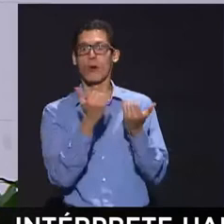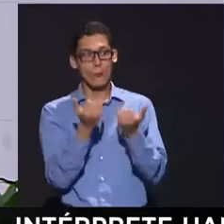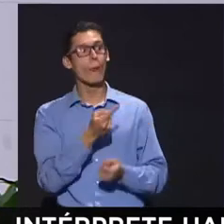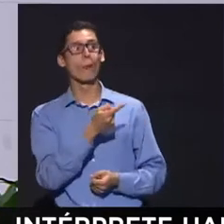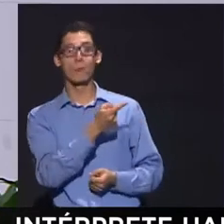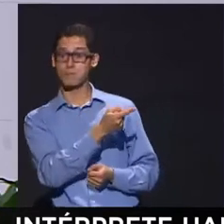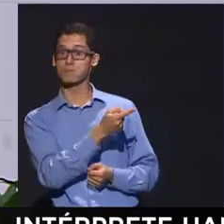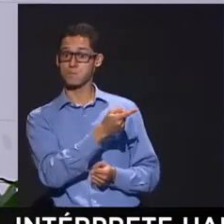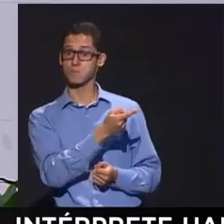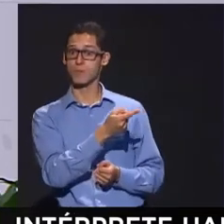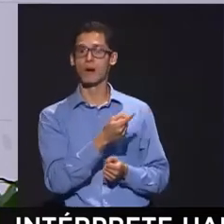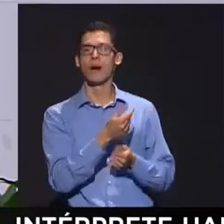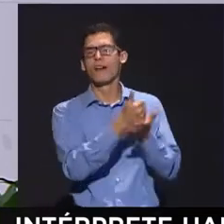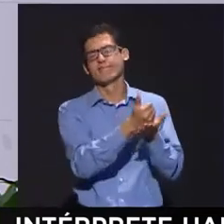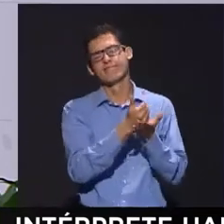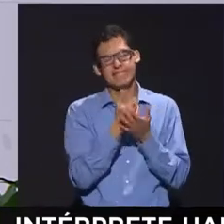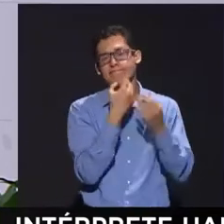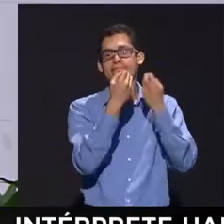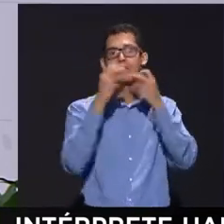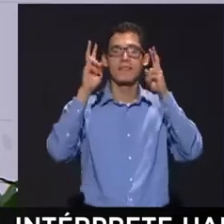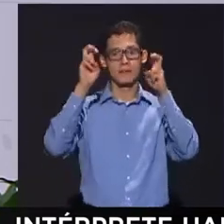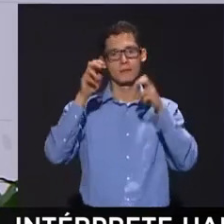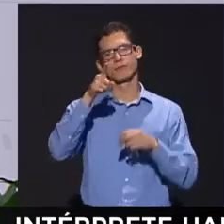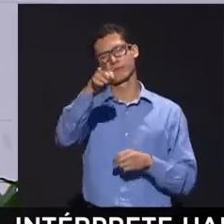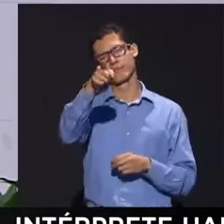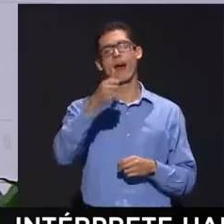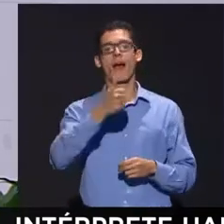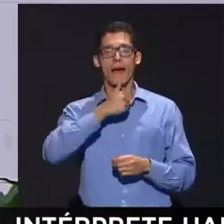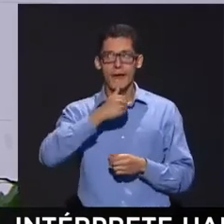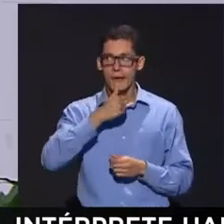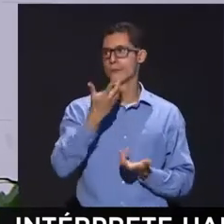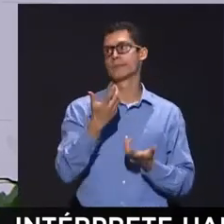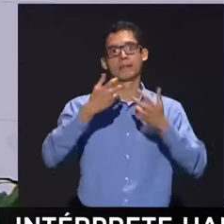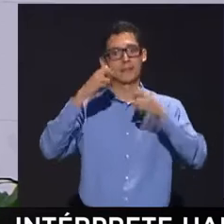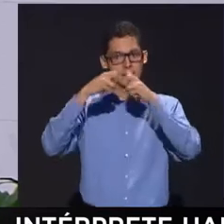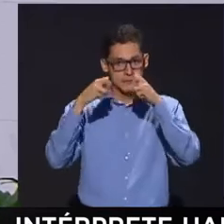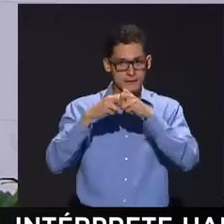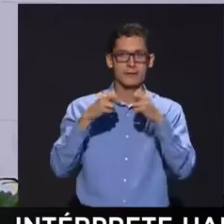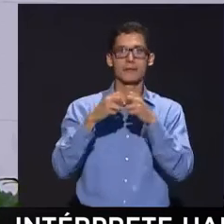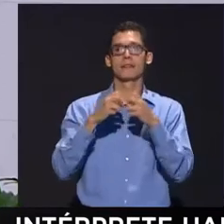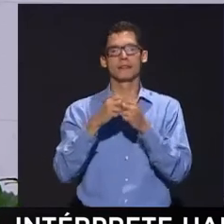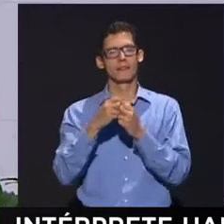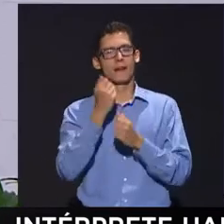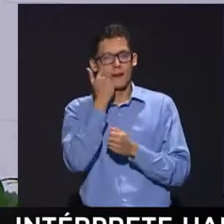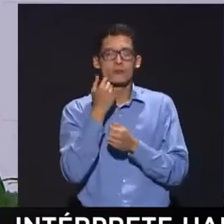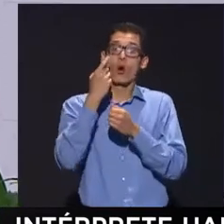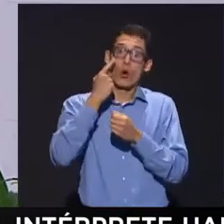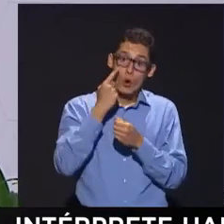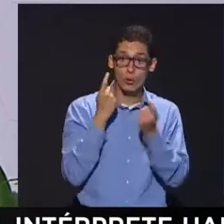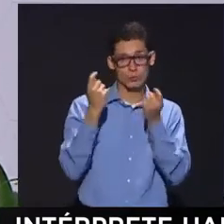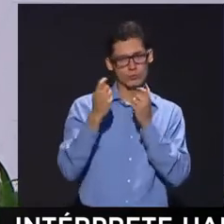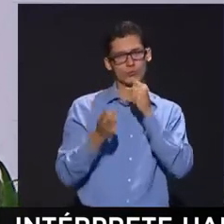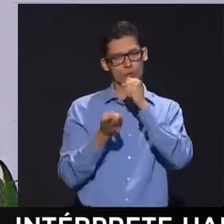estos temas tan importantes de los servicios públicos. Se trata de Didier Alonso Ruiz, él es el jefe de la Unidad de Educación al Cliente y Comunidad de